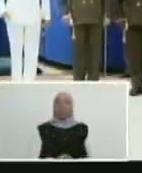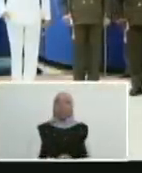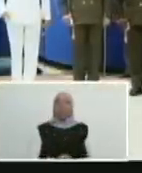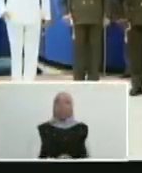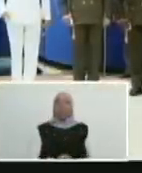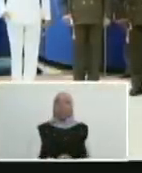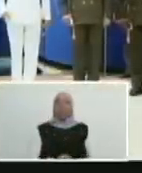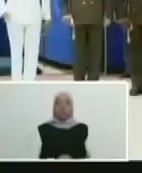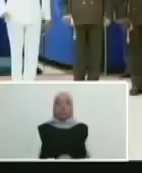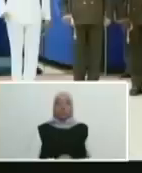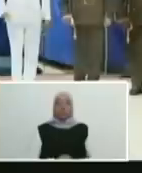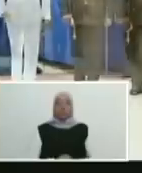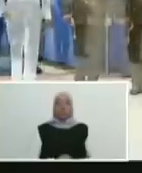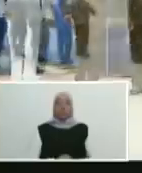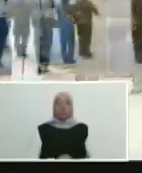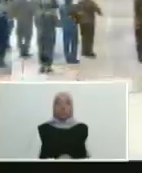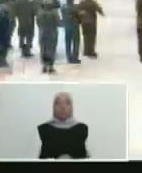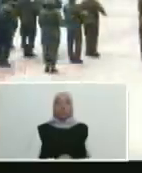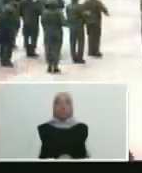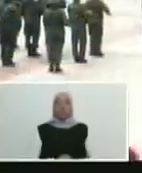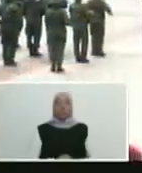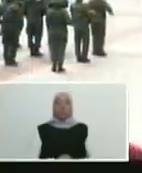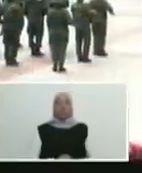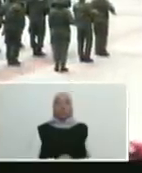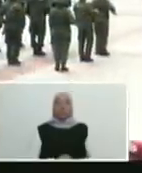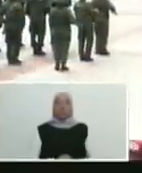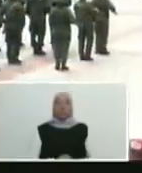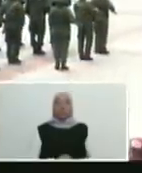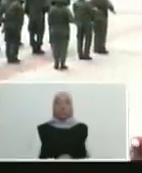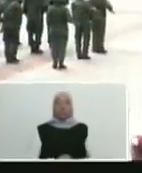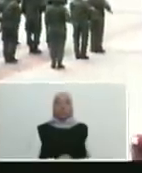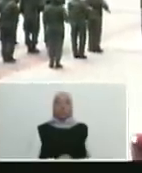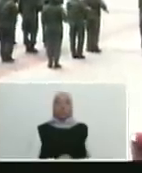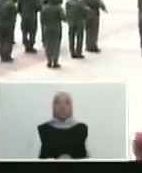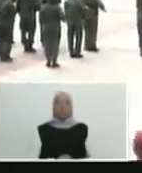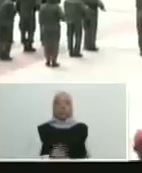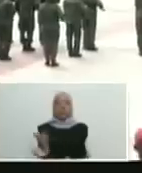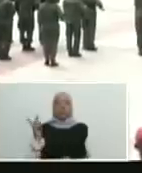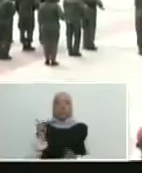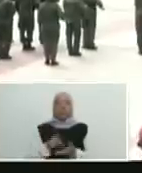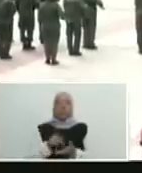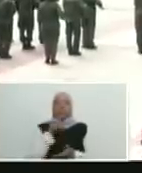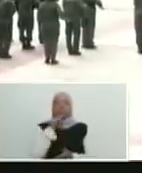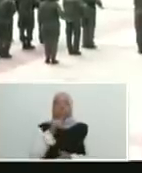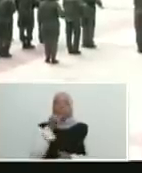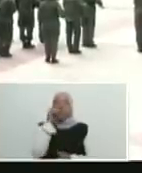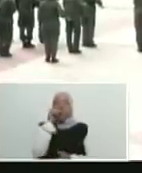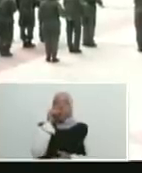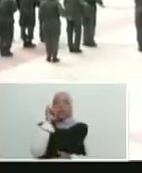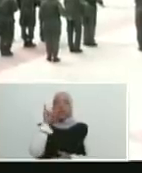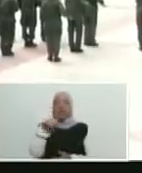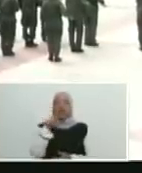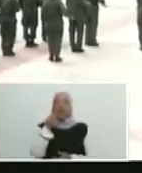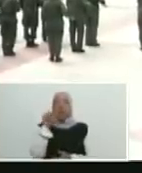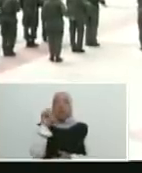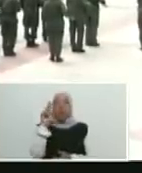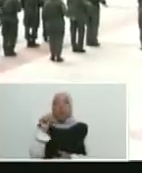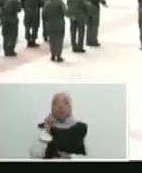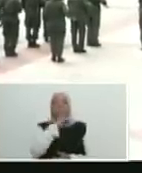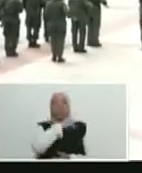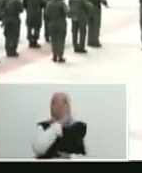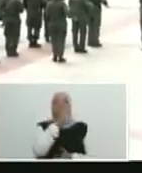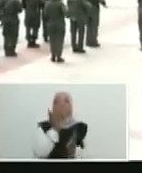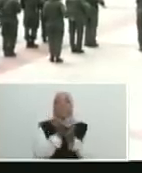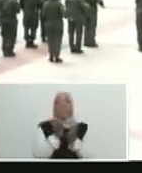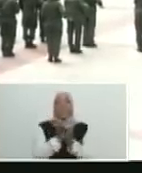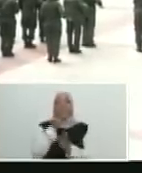Una vez realizada la revista a la agrupación de parada, el ciudadano general de brigada, Juan Leonardo Justi Pérez, subdirector de la Academia